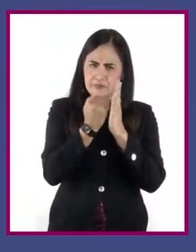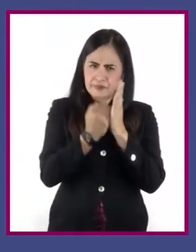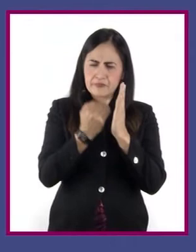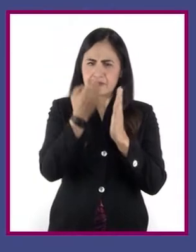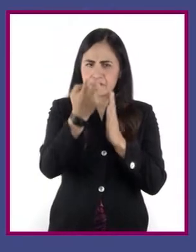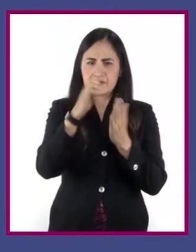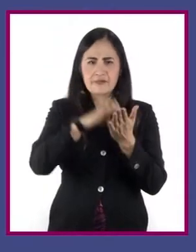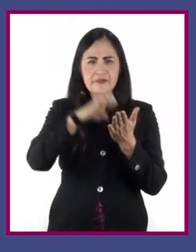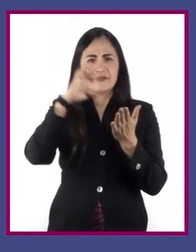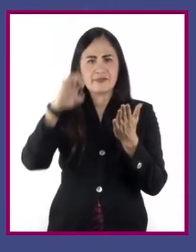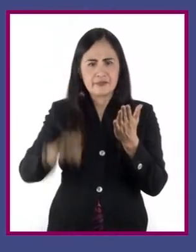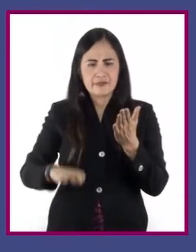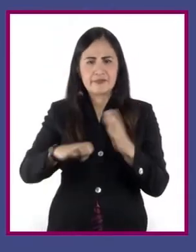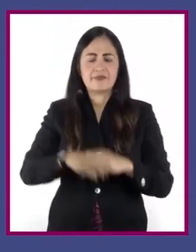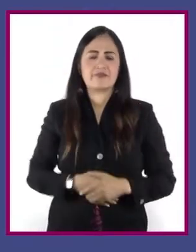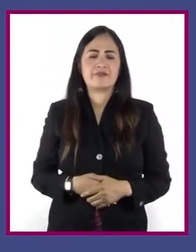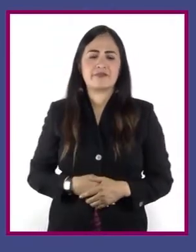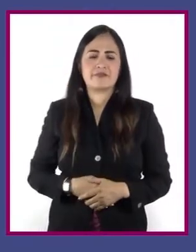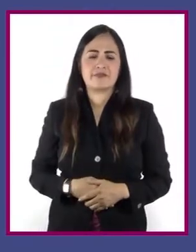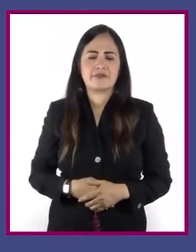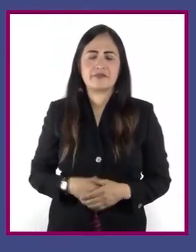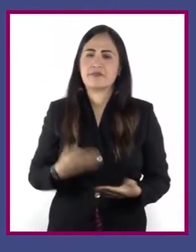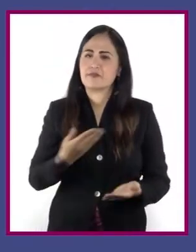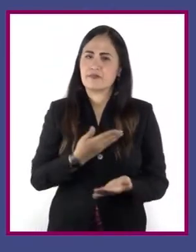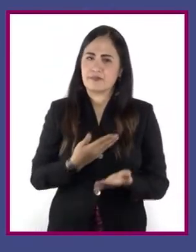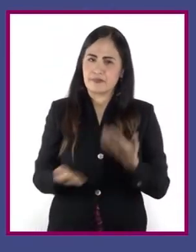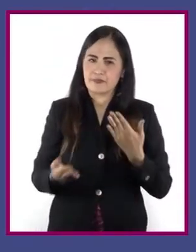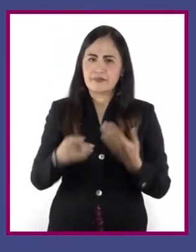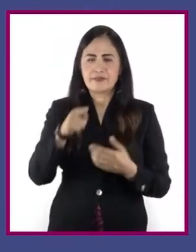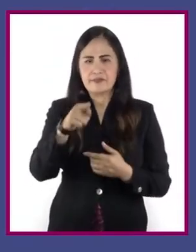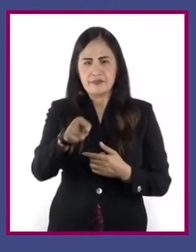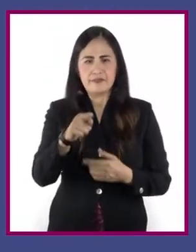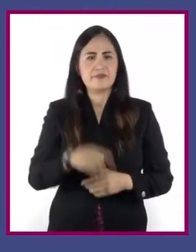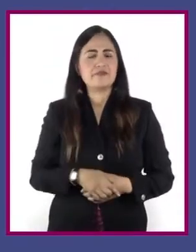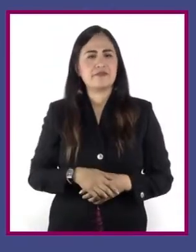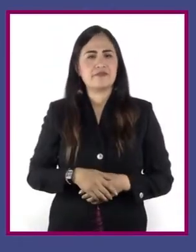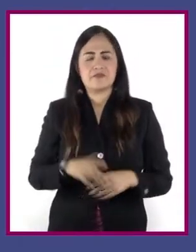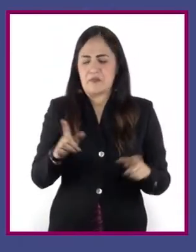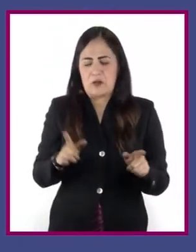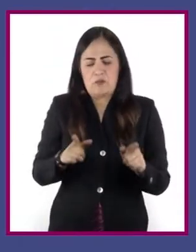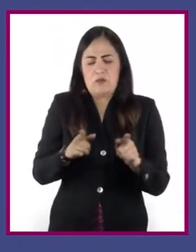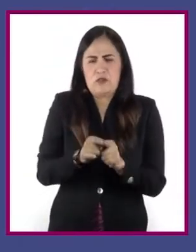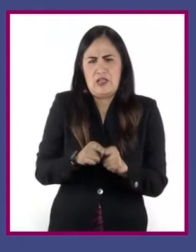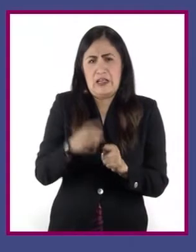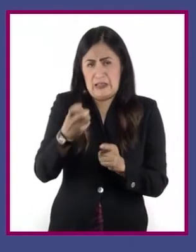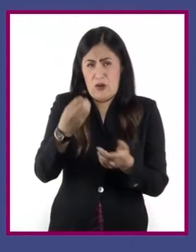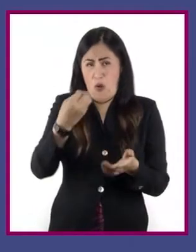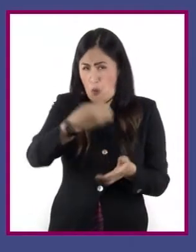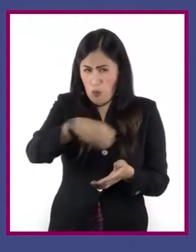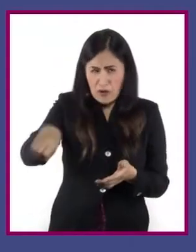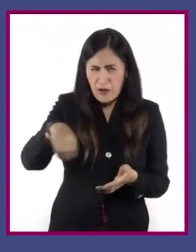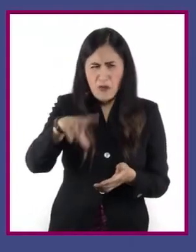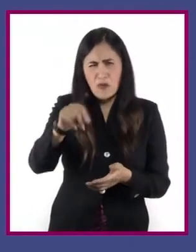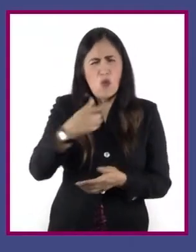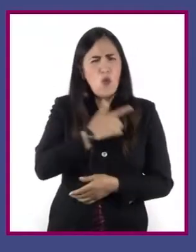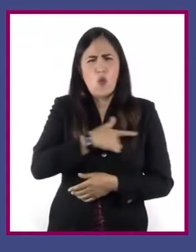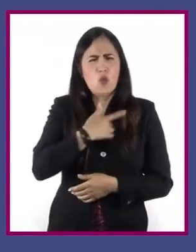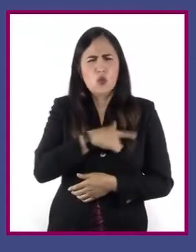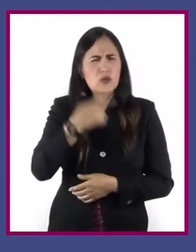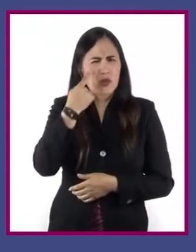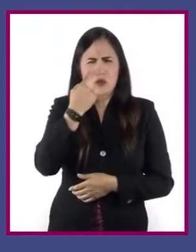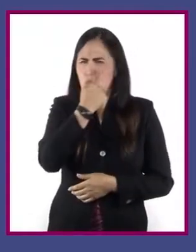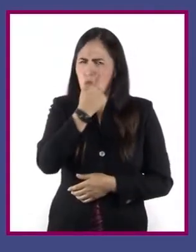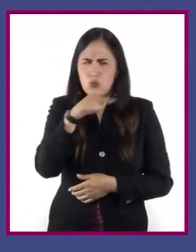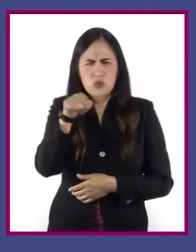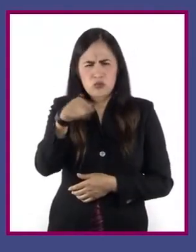ejemplificar. Ahora, los reto a cambiar este cierre por uno que les guste más. Pueden modificarlo para